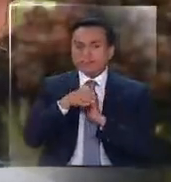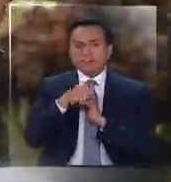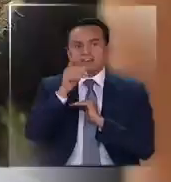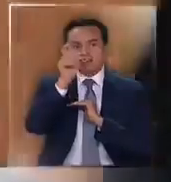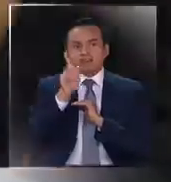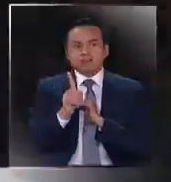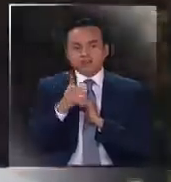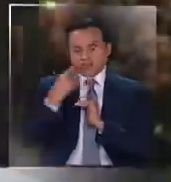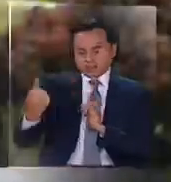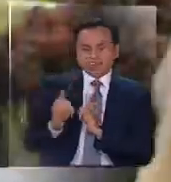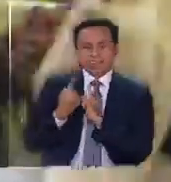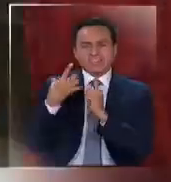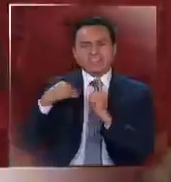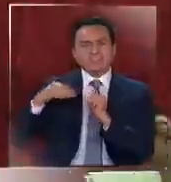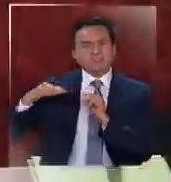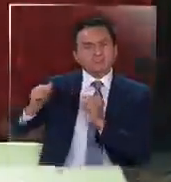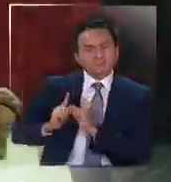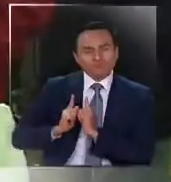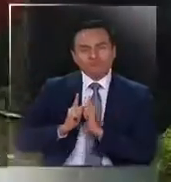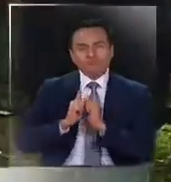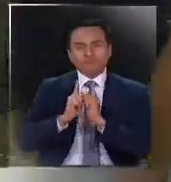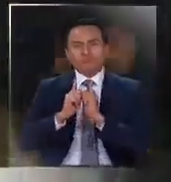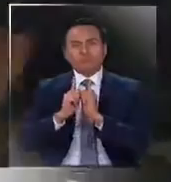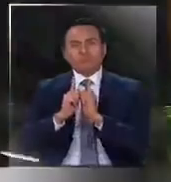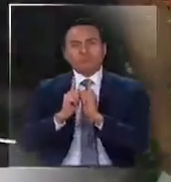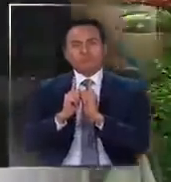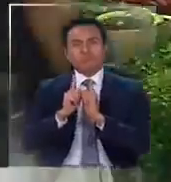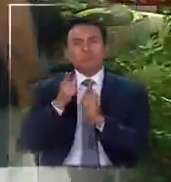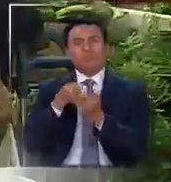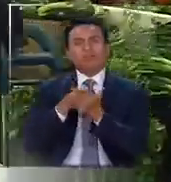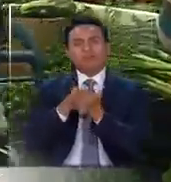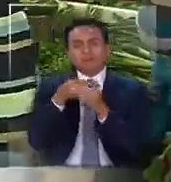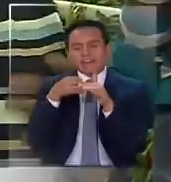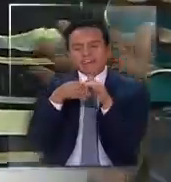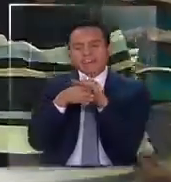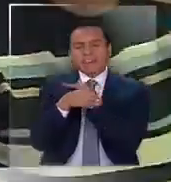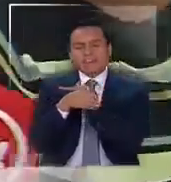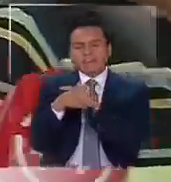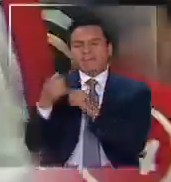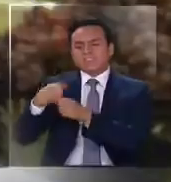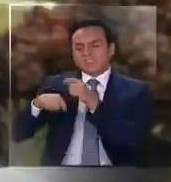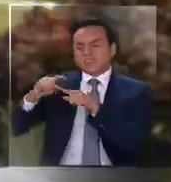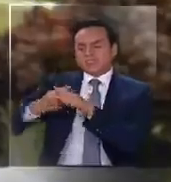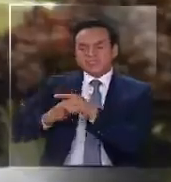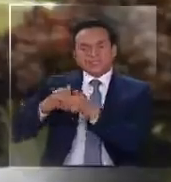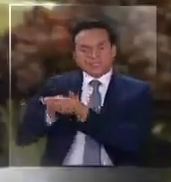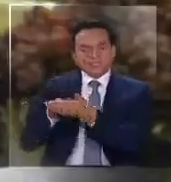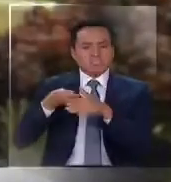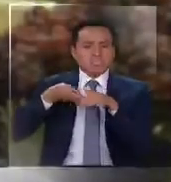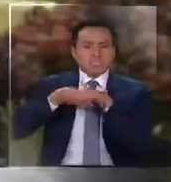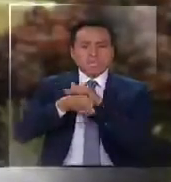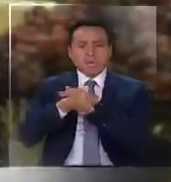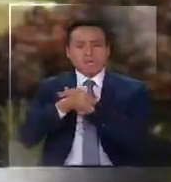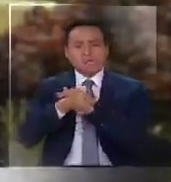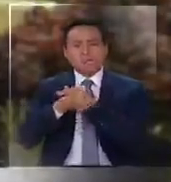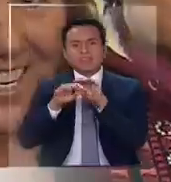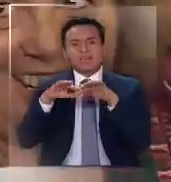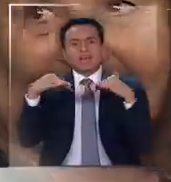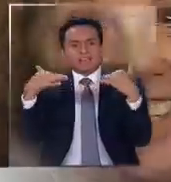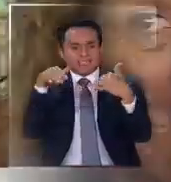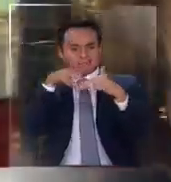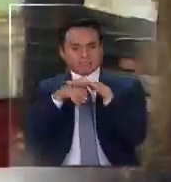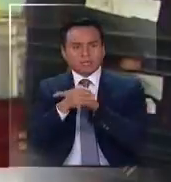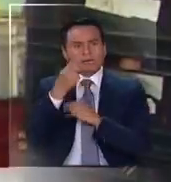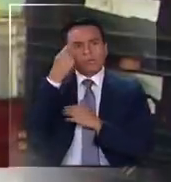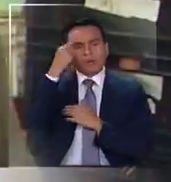Andaba con mi hija chiquita y compré una entrada revendida. Y entramos a galería.